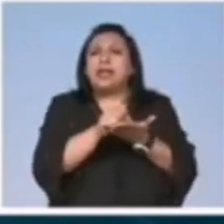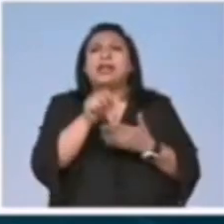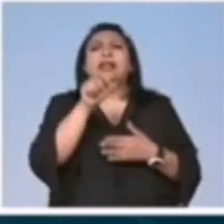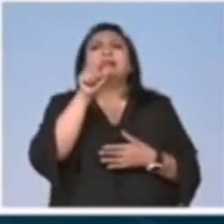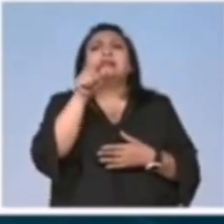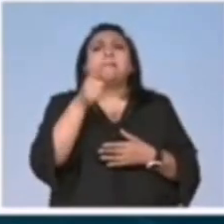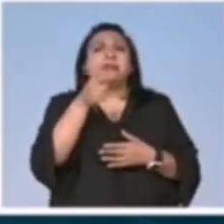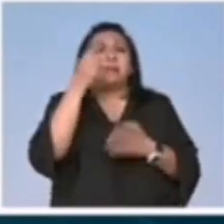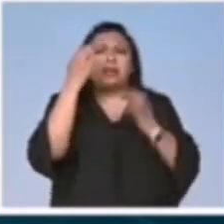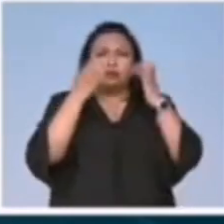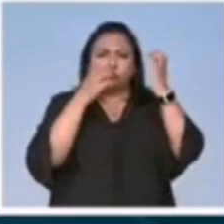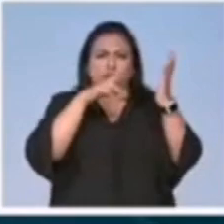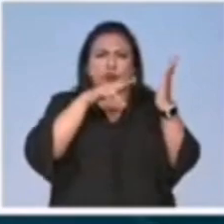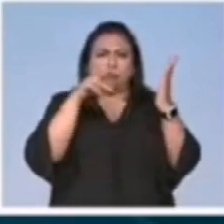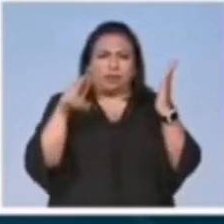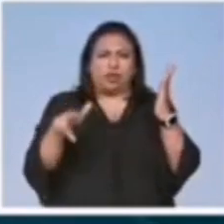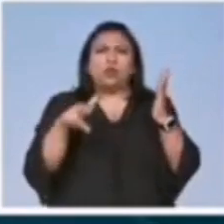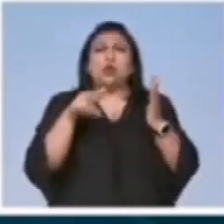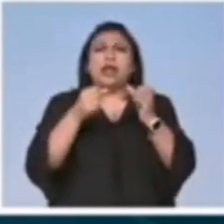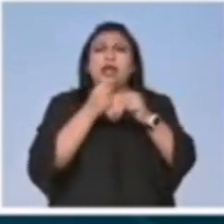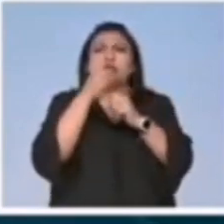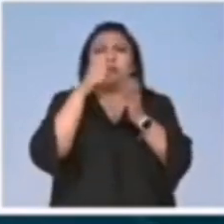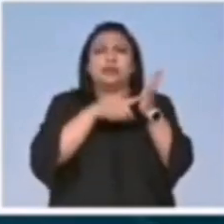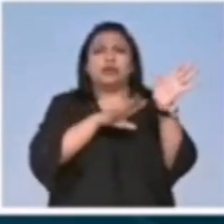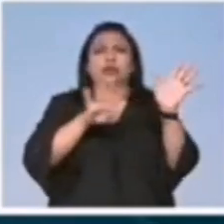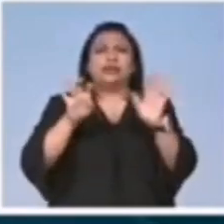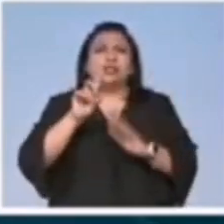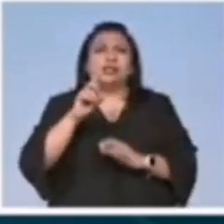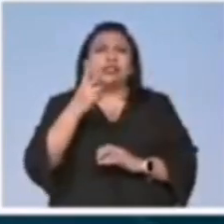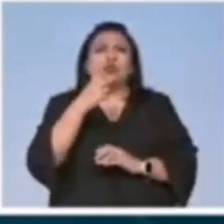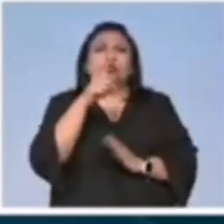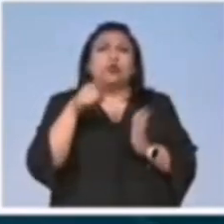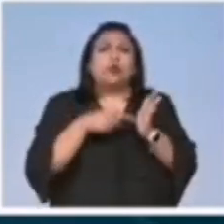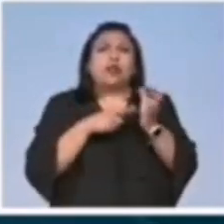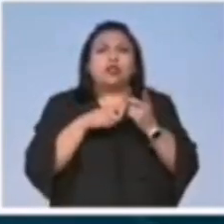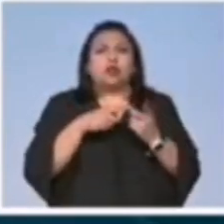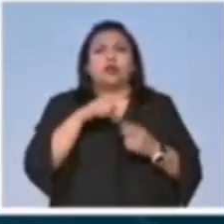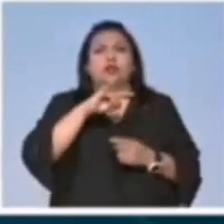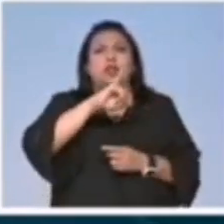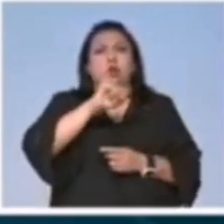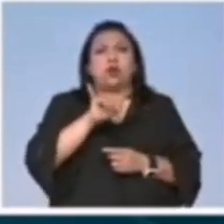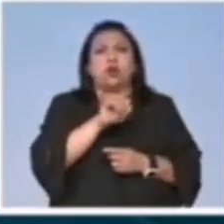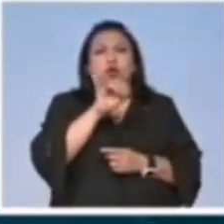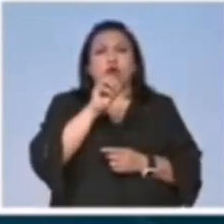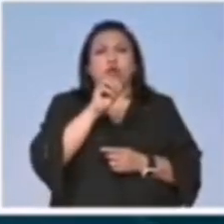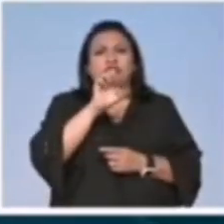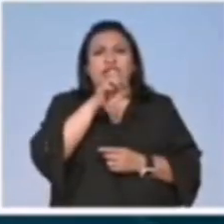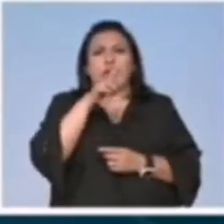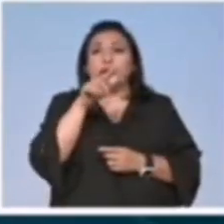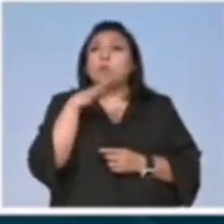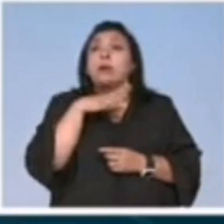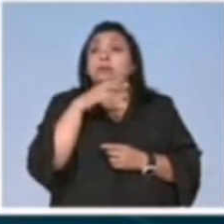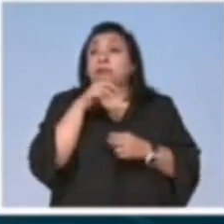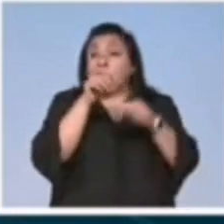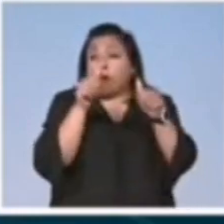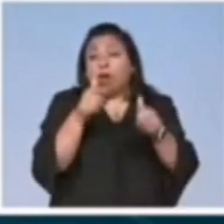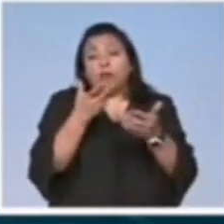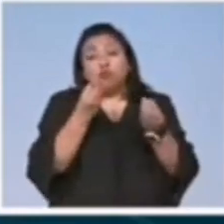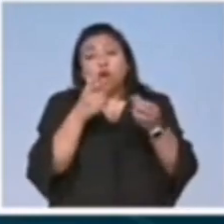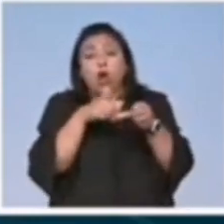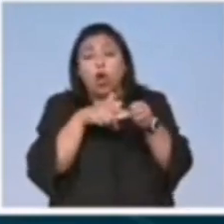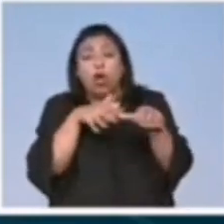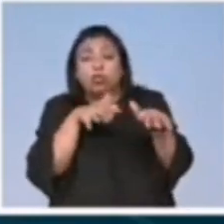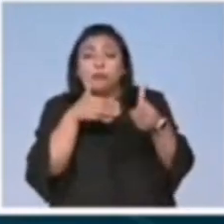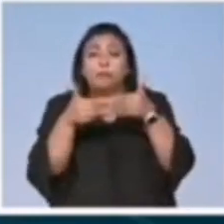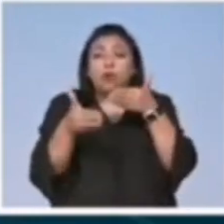primera exposición de pintura y grabado en 1932 en la Galería José Guadalupe Posada. Sus obras están llenas de colorido y